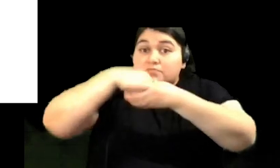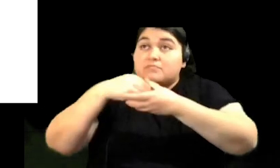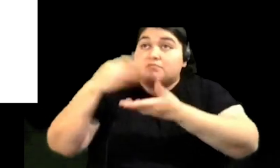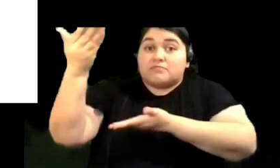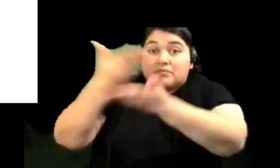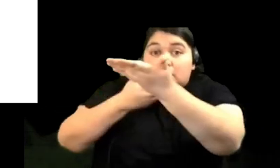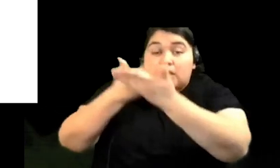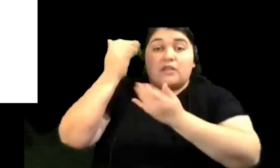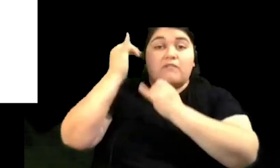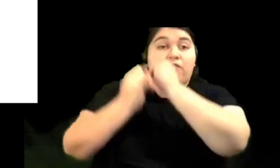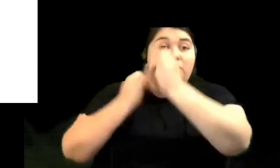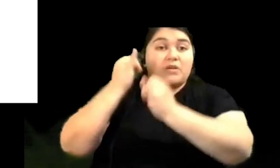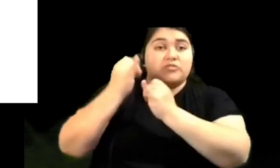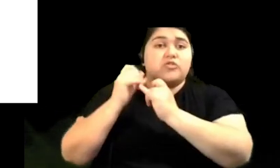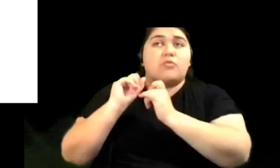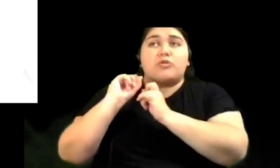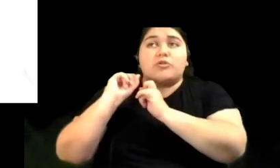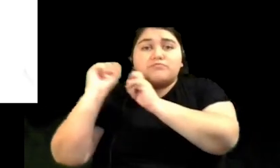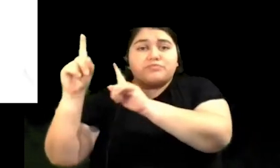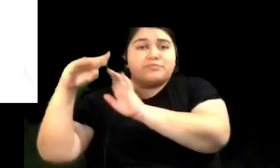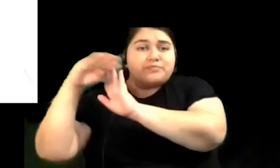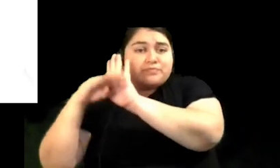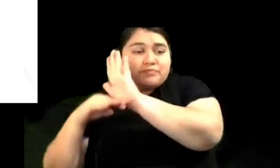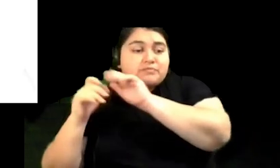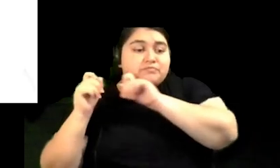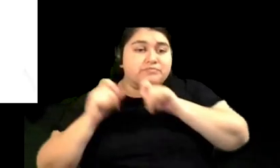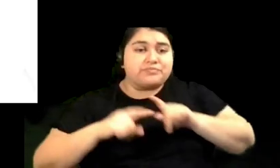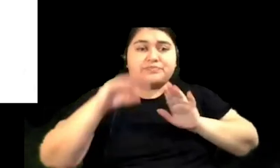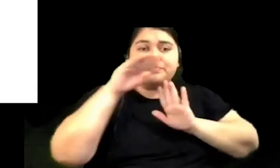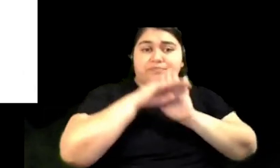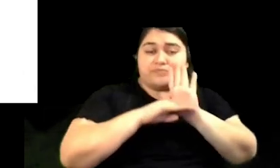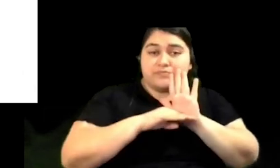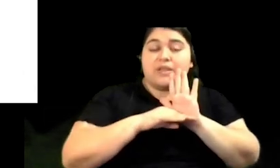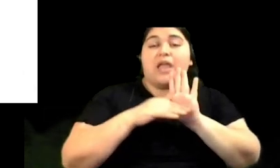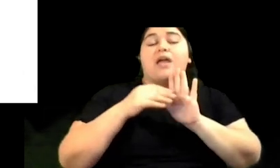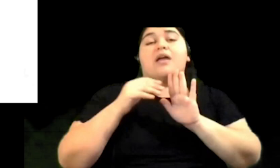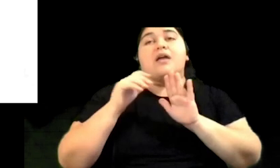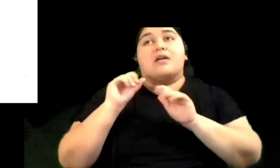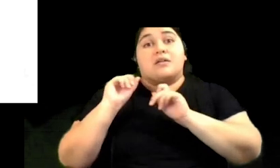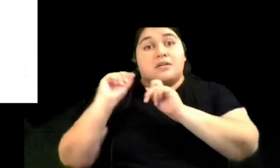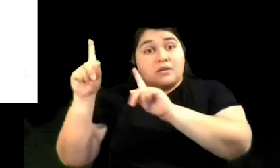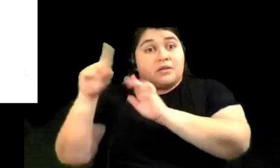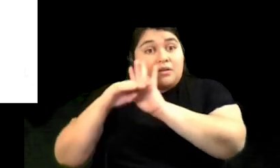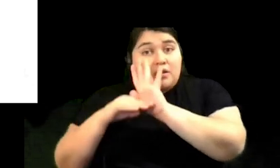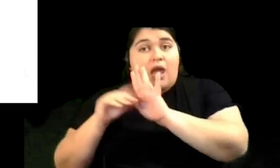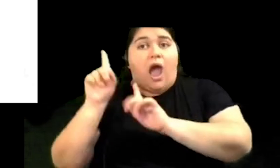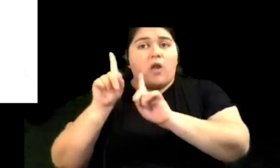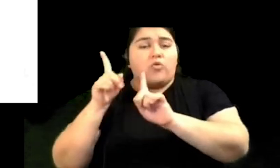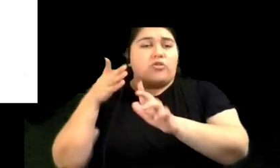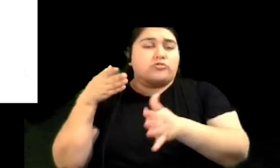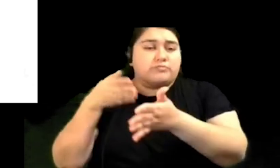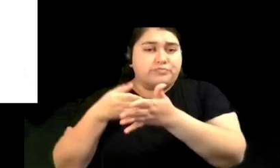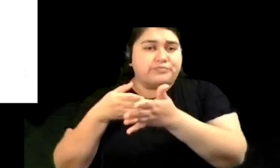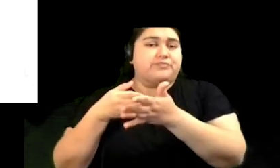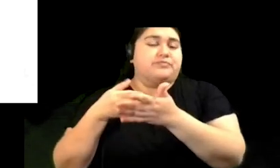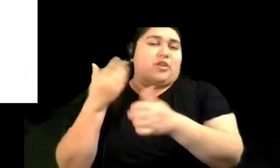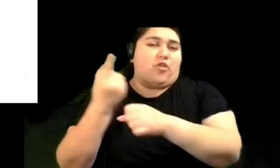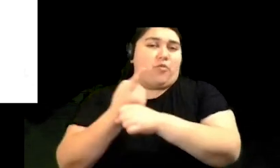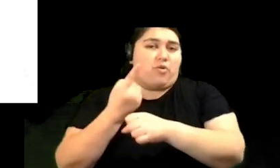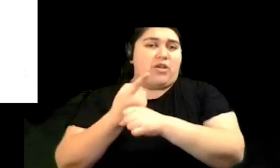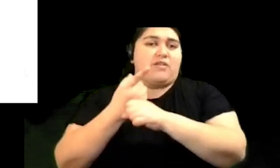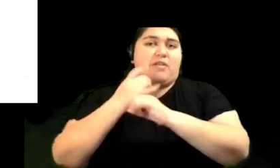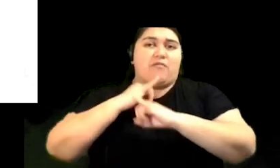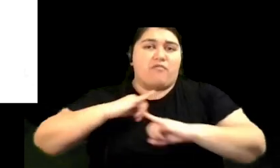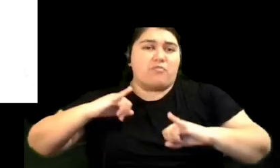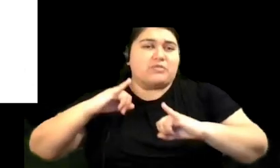criterios distintos de imputación, hay criterios que nos permiten ciertas restricciones en materia de